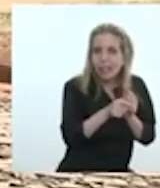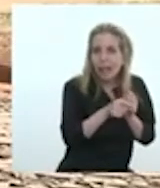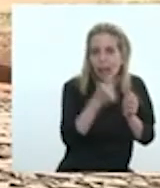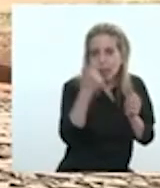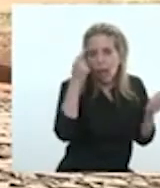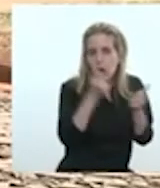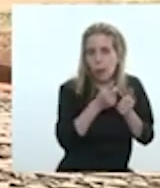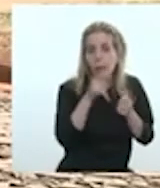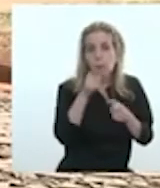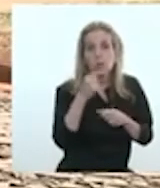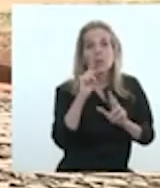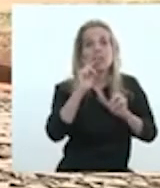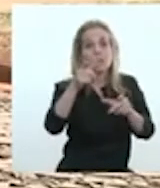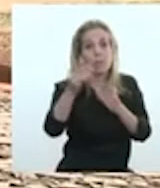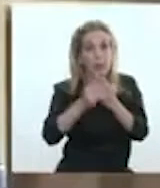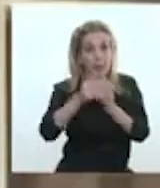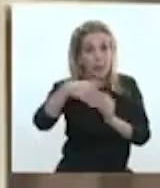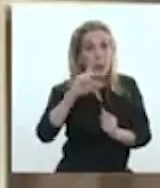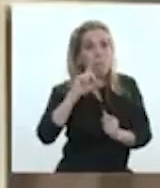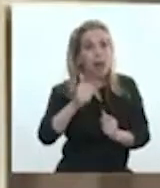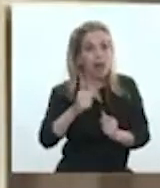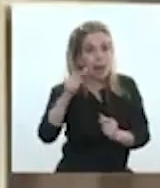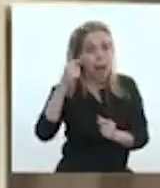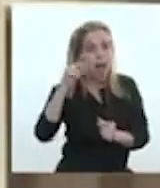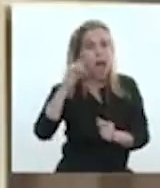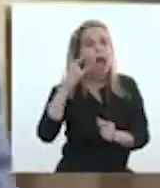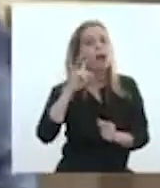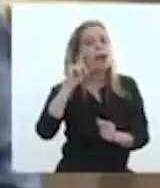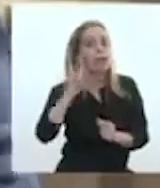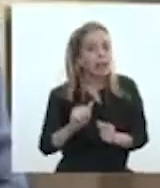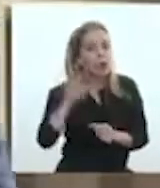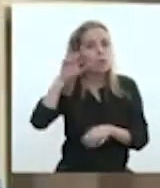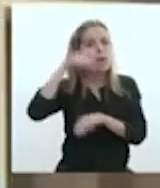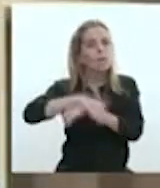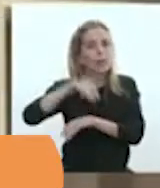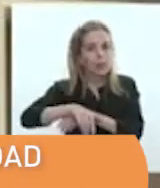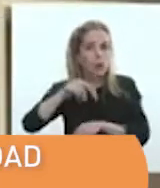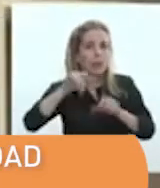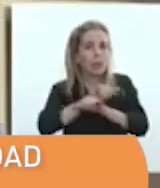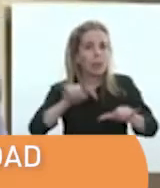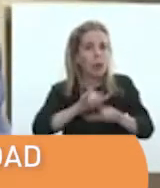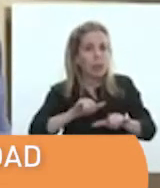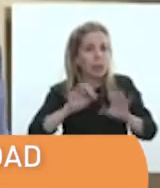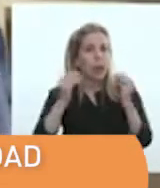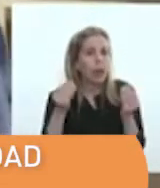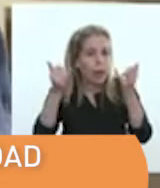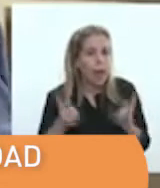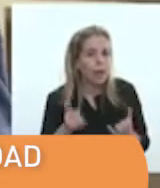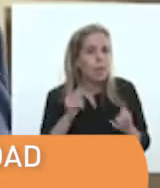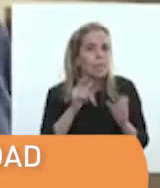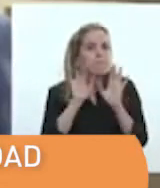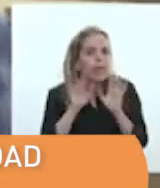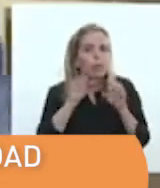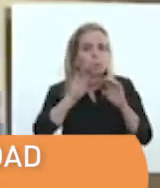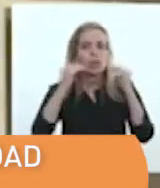mire maría eugenia la provincia de misiones según los últimos datos que tenemos es una de las pocas provincias